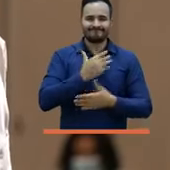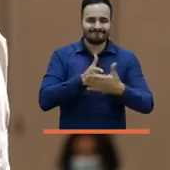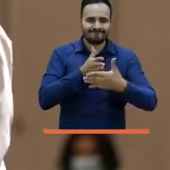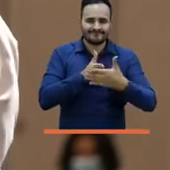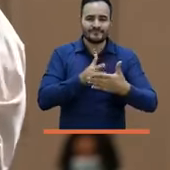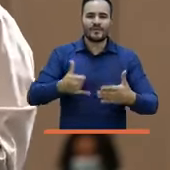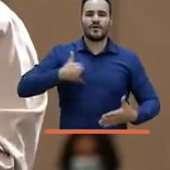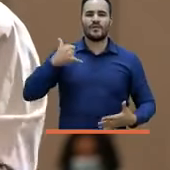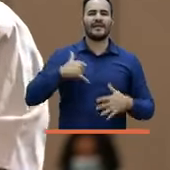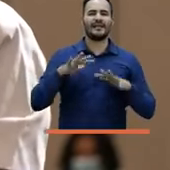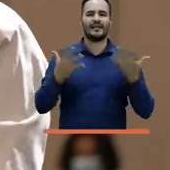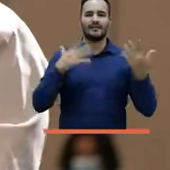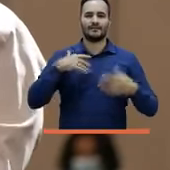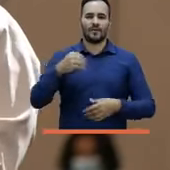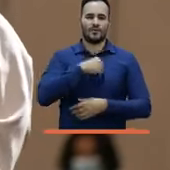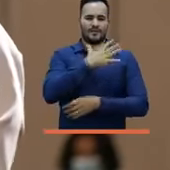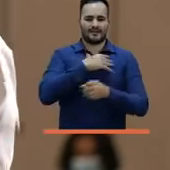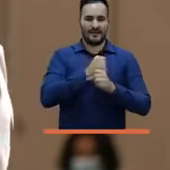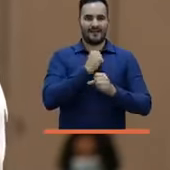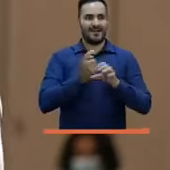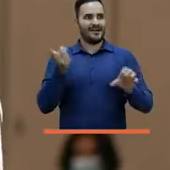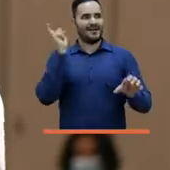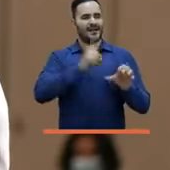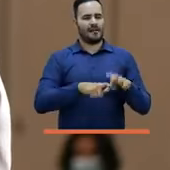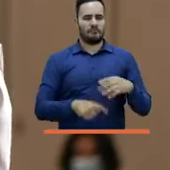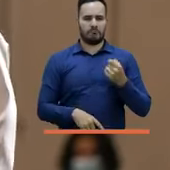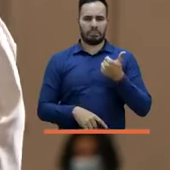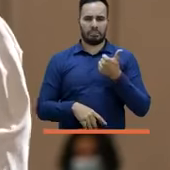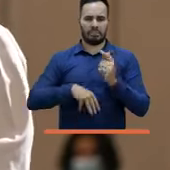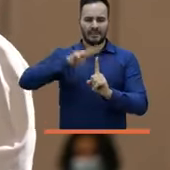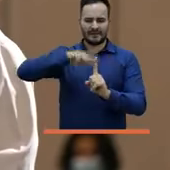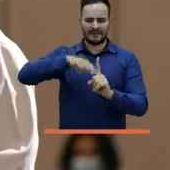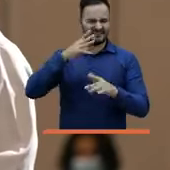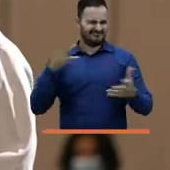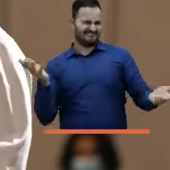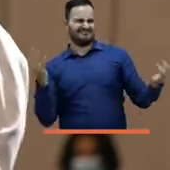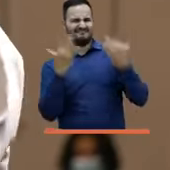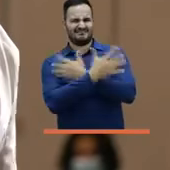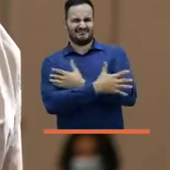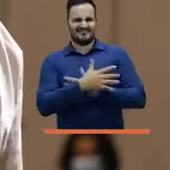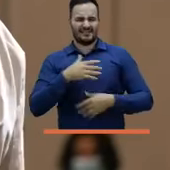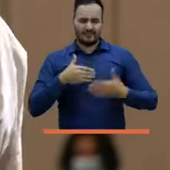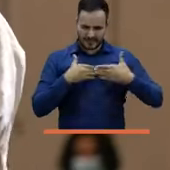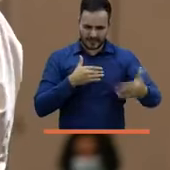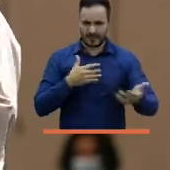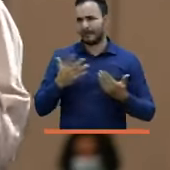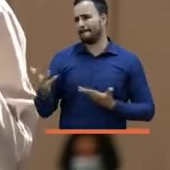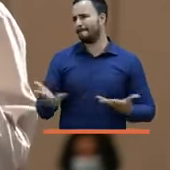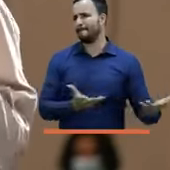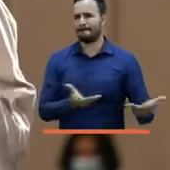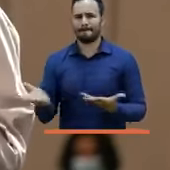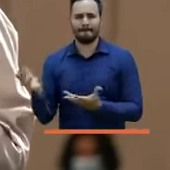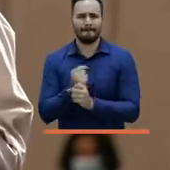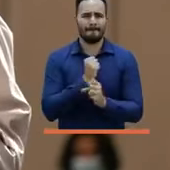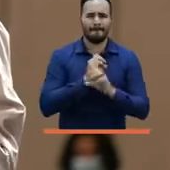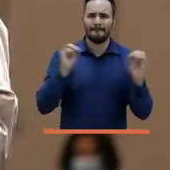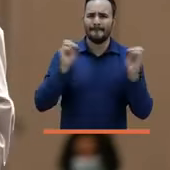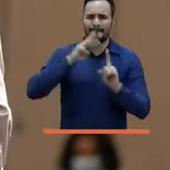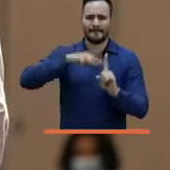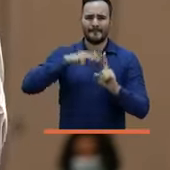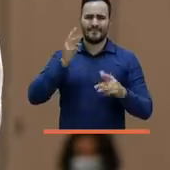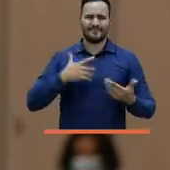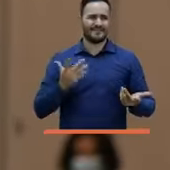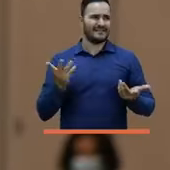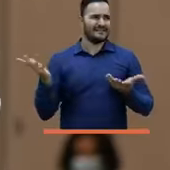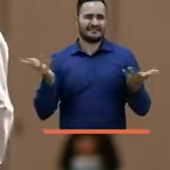es la precarización laboral estos contratos a tres meses y luego tres meses sin empleo sin o sin trabajo porque eso no es empleo